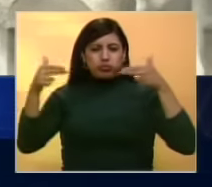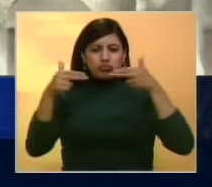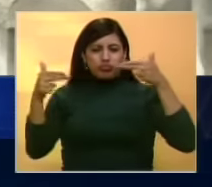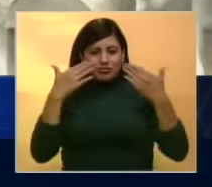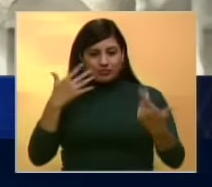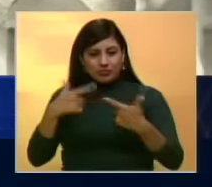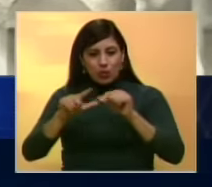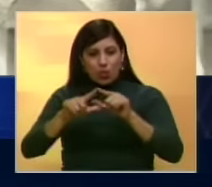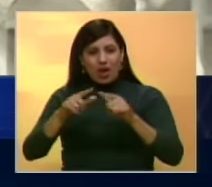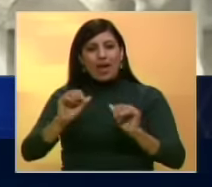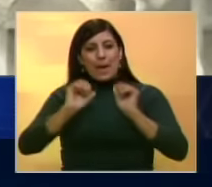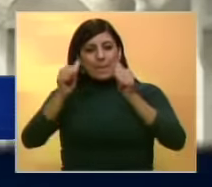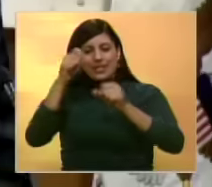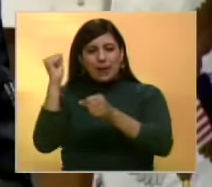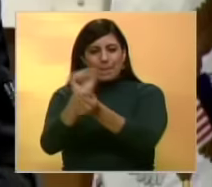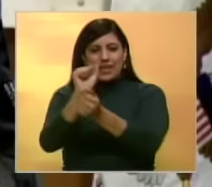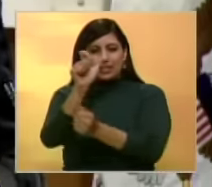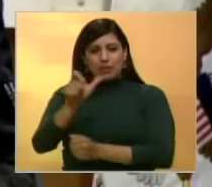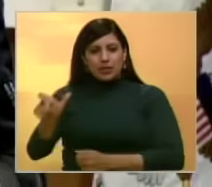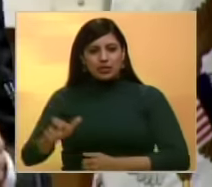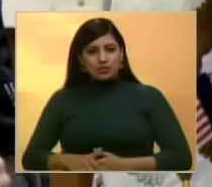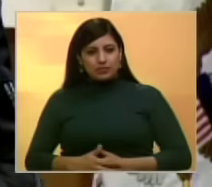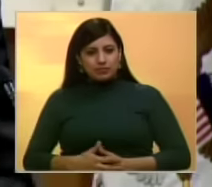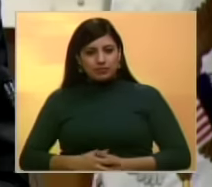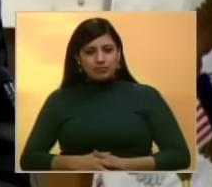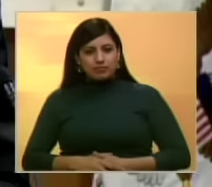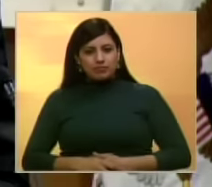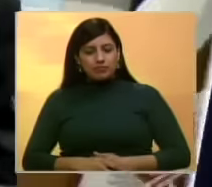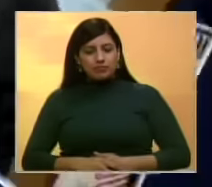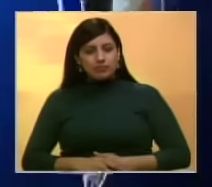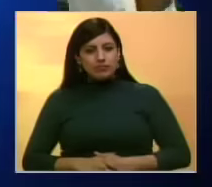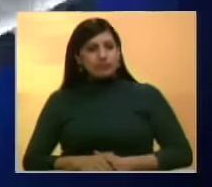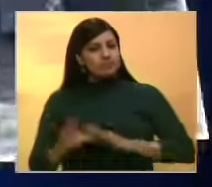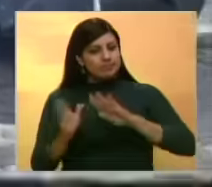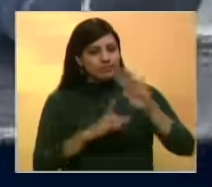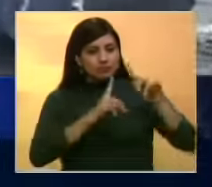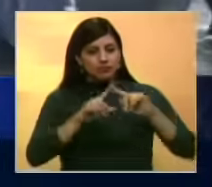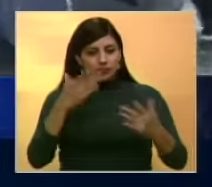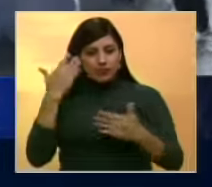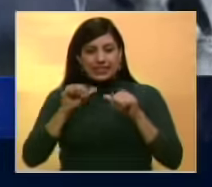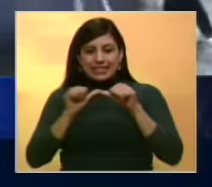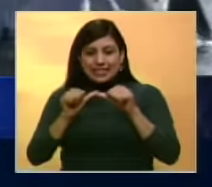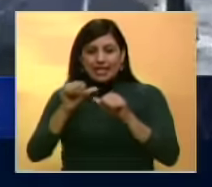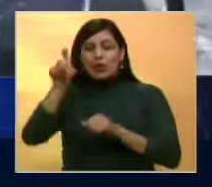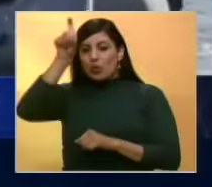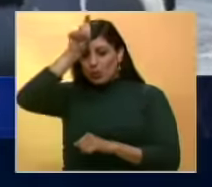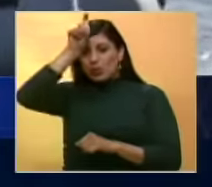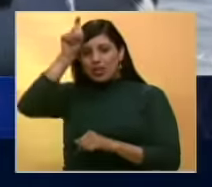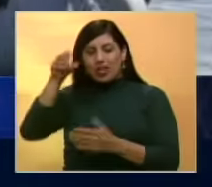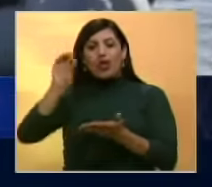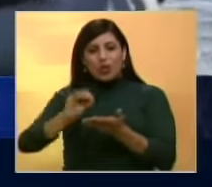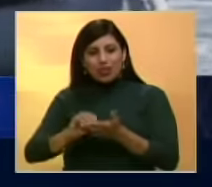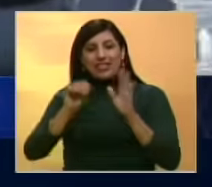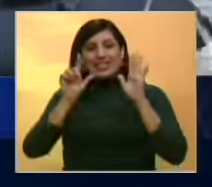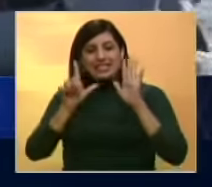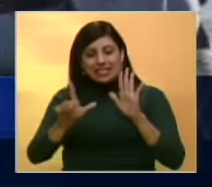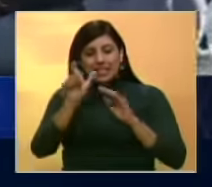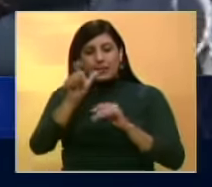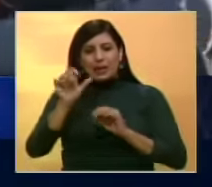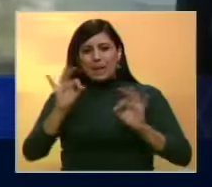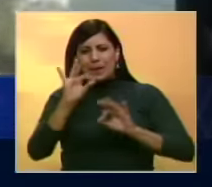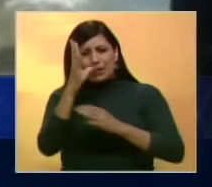seguridad iniciaron una operación para capturar a los atacantes seguimos en Turquía donde siete emigrantes que